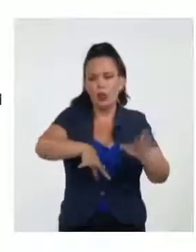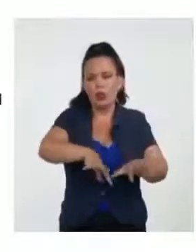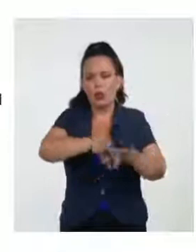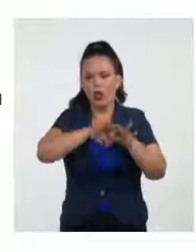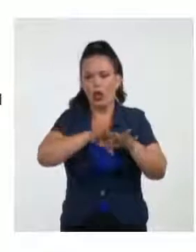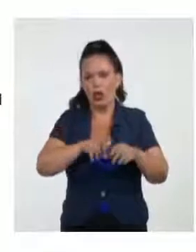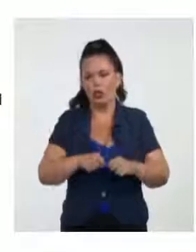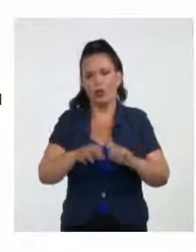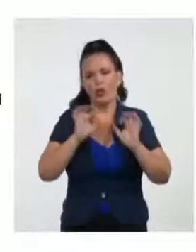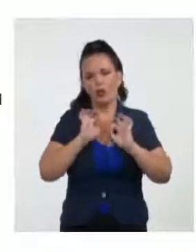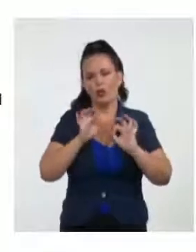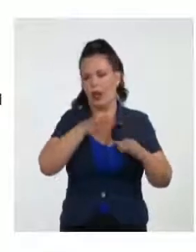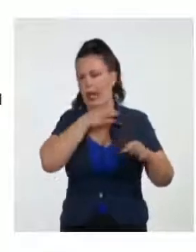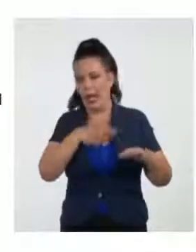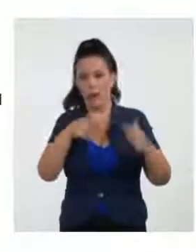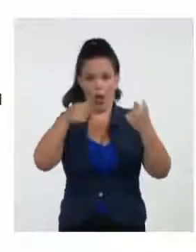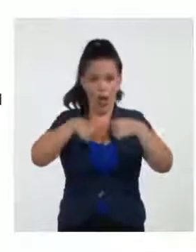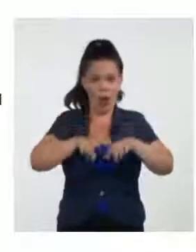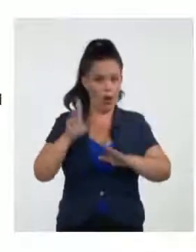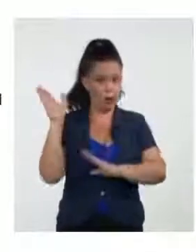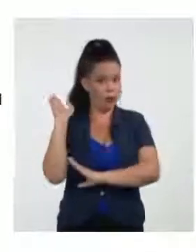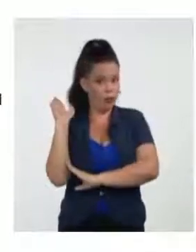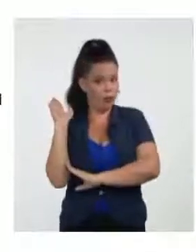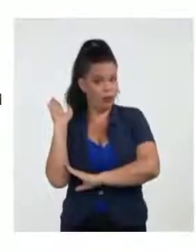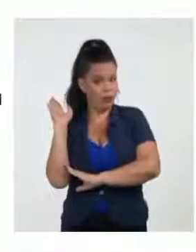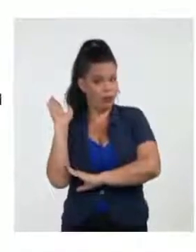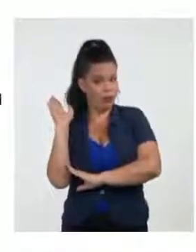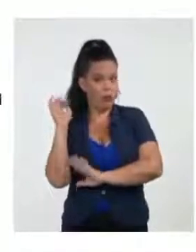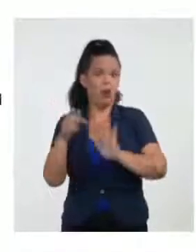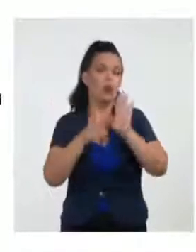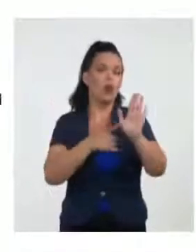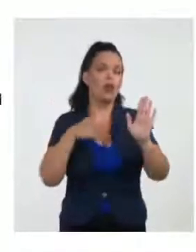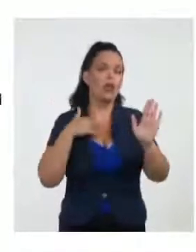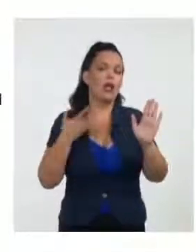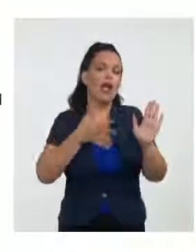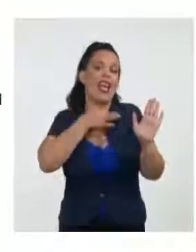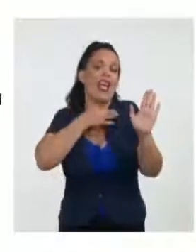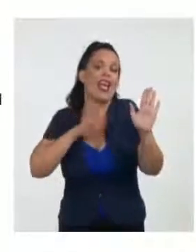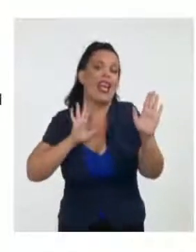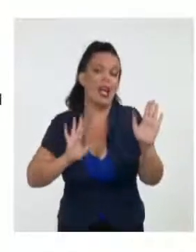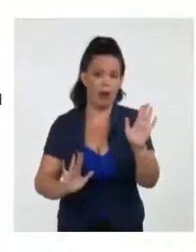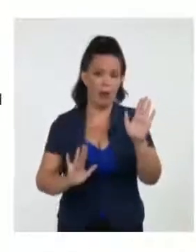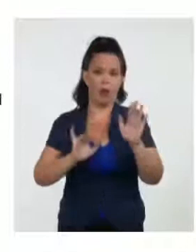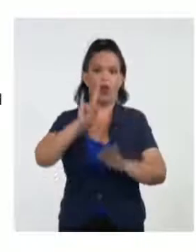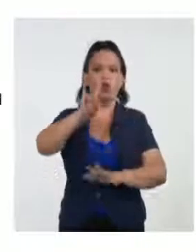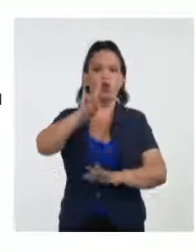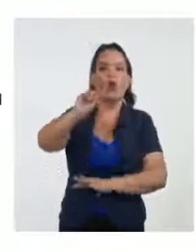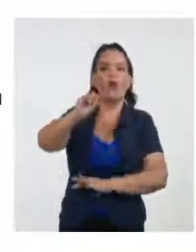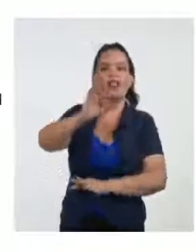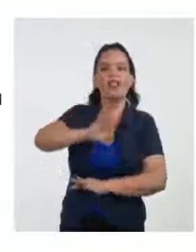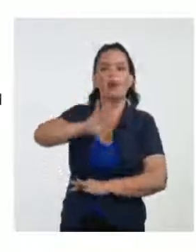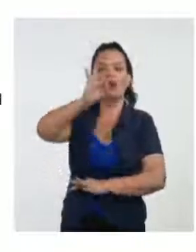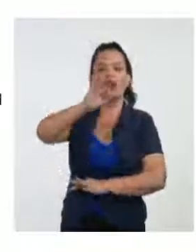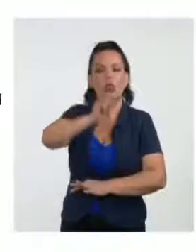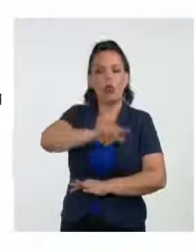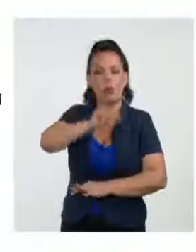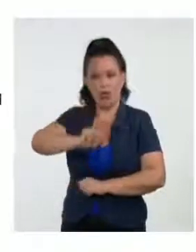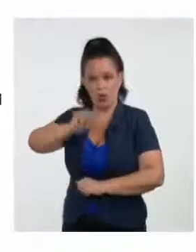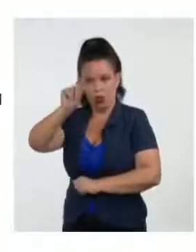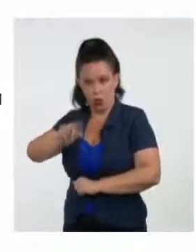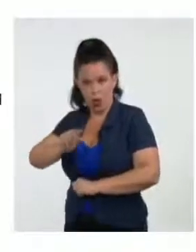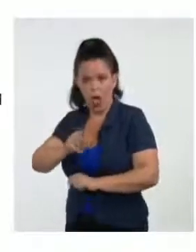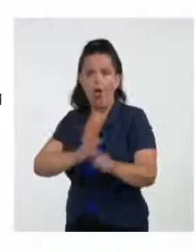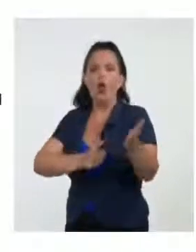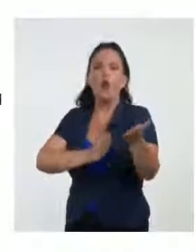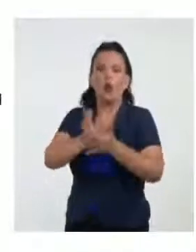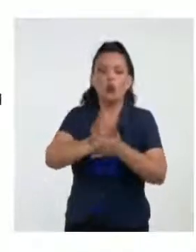considerando que el 90% de las personas mantienen el nasobuco, mantienen el distanciamiento, se protegen, en